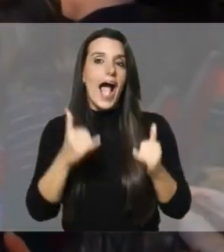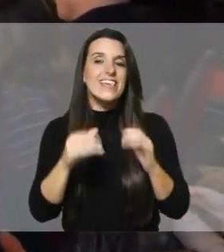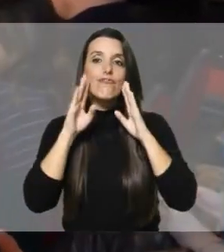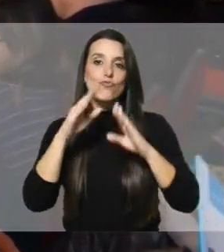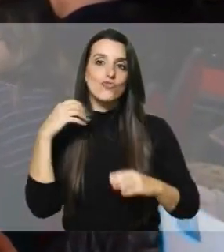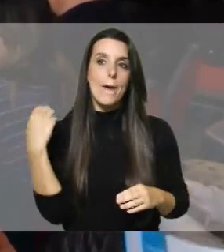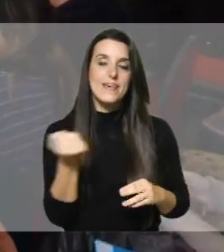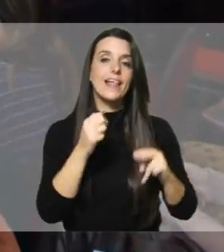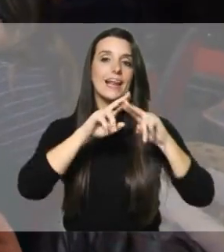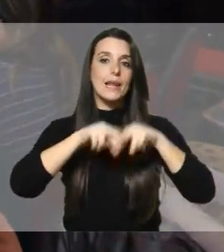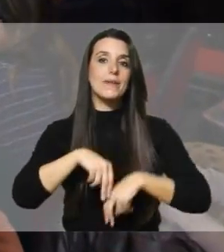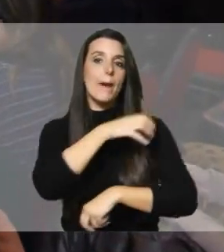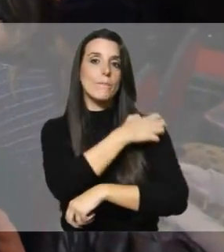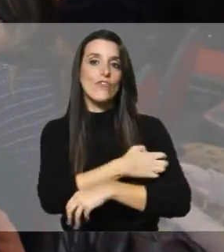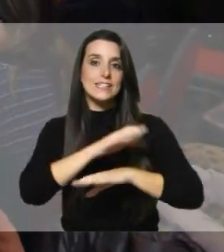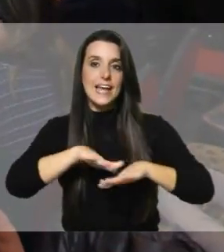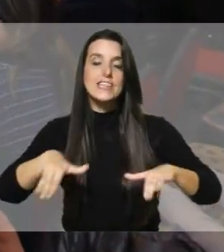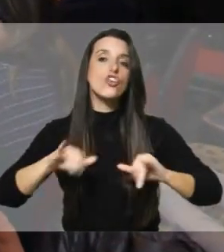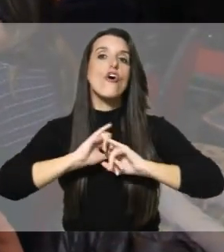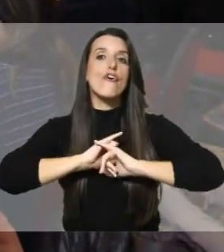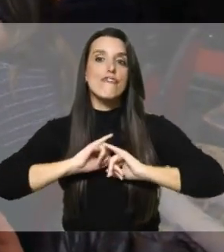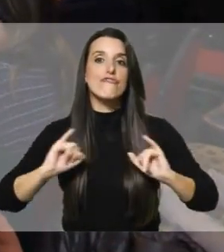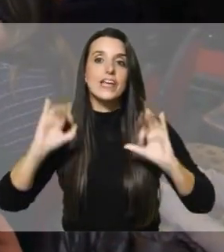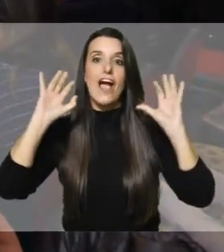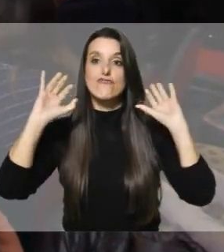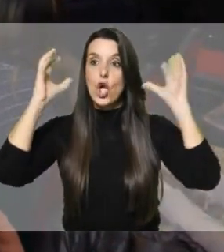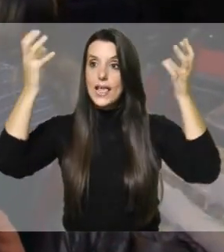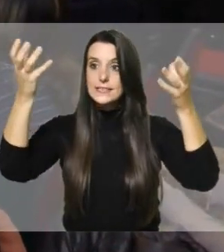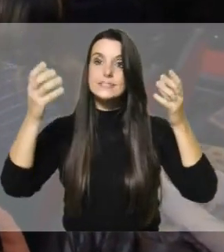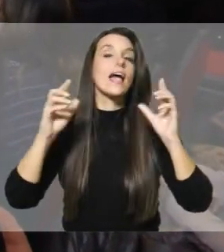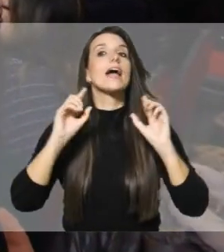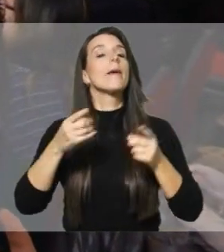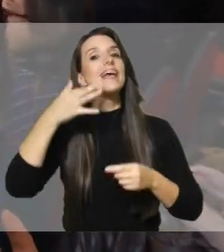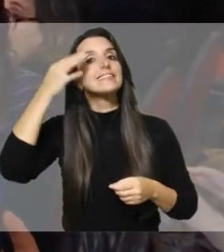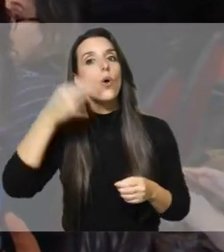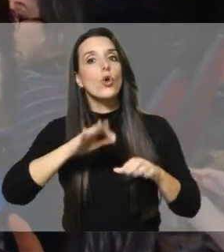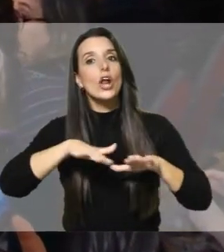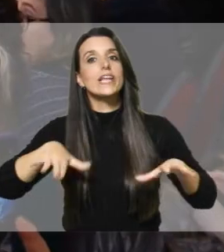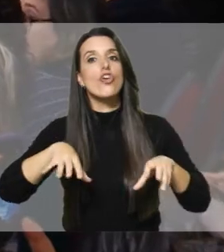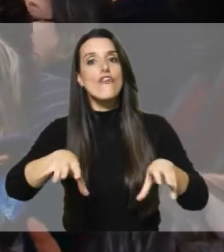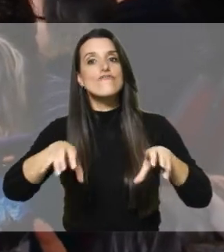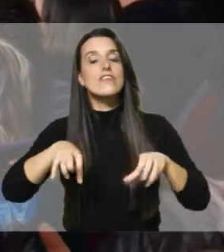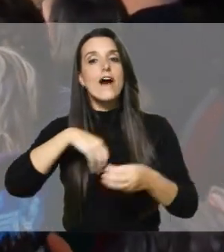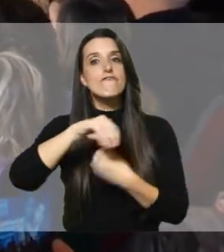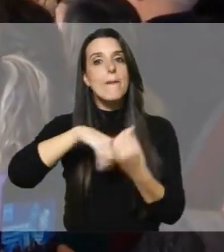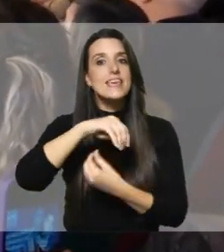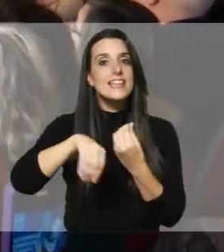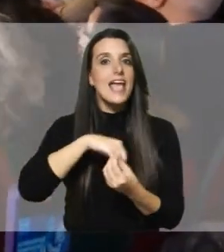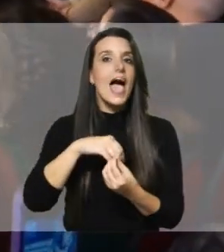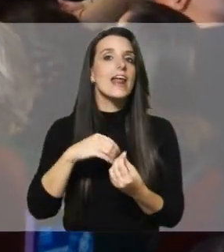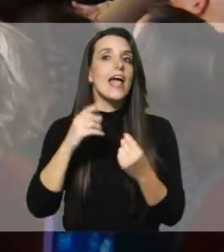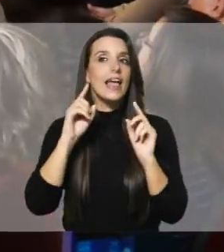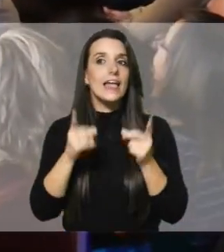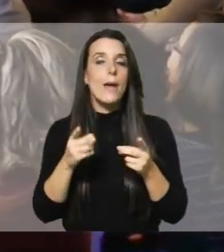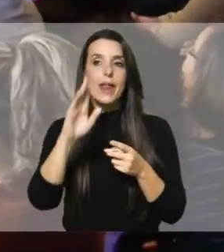ejes eliminar la pobreza infantil, poner fin a la violencia, garantizar que los niños vivan en un ámbito familiar,